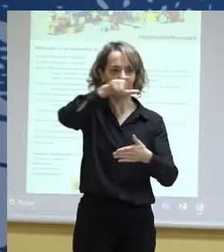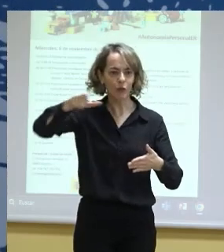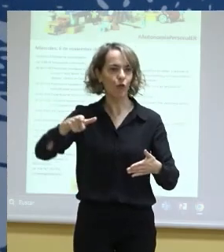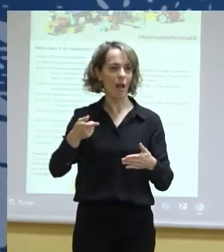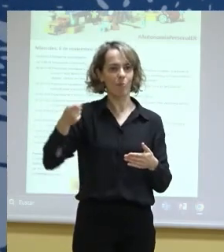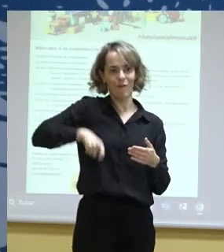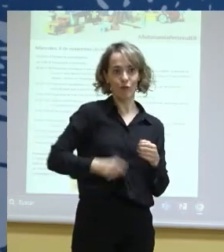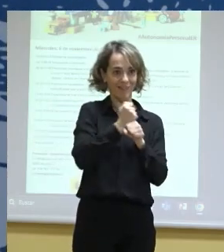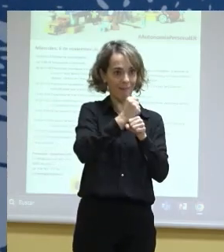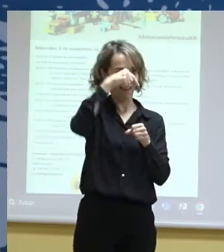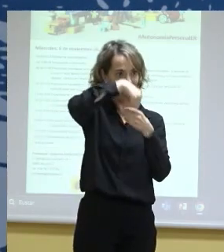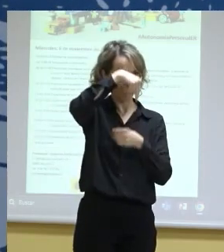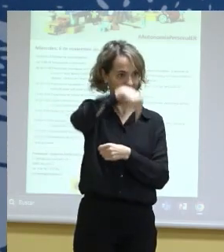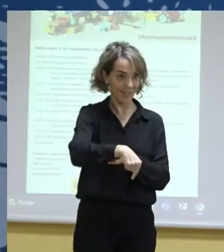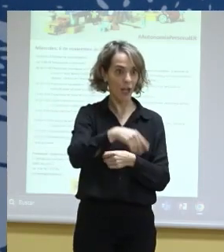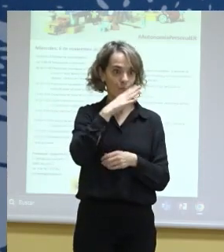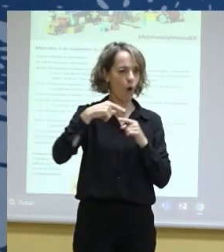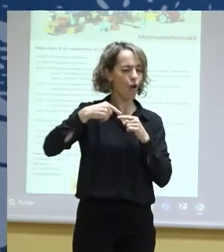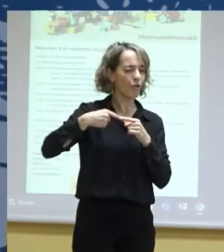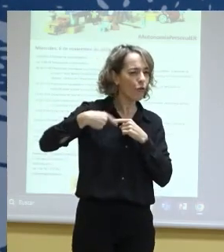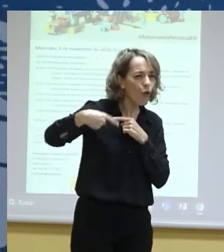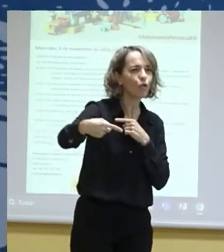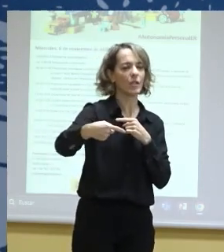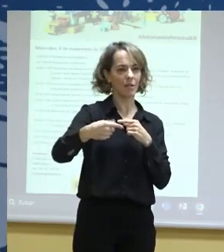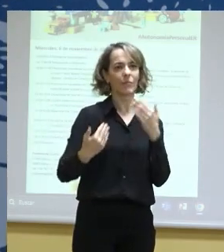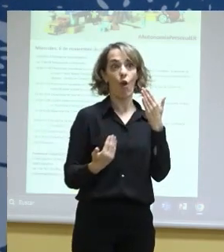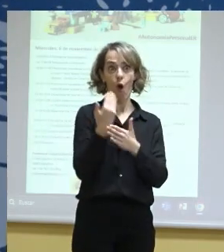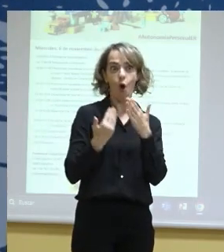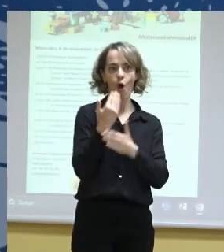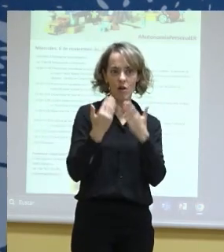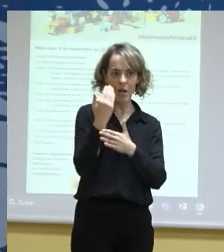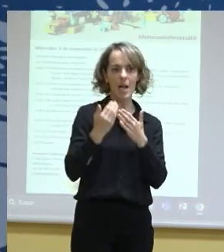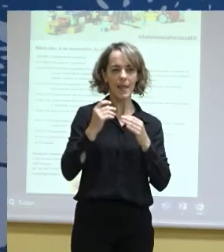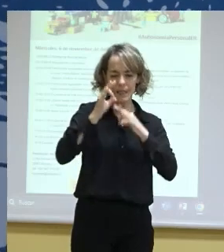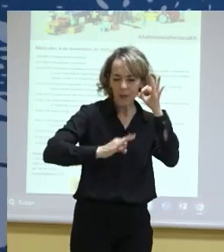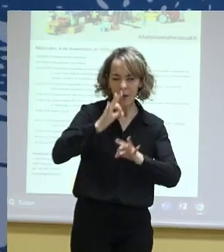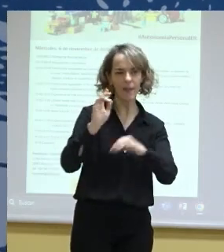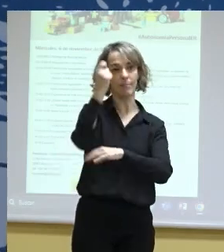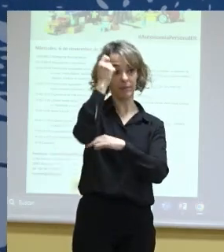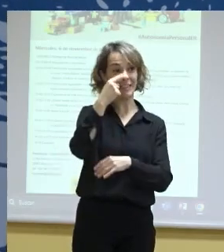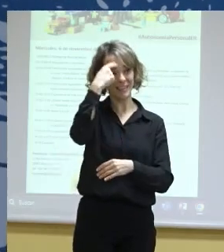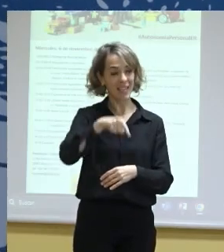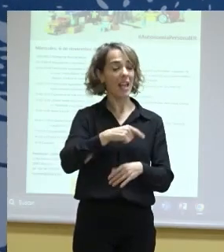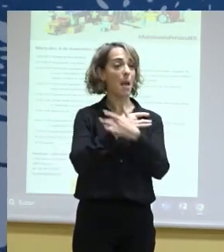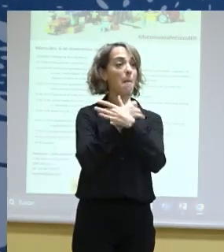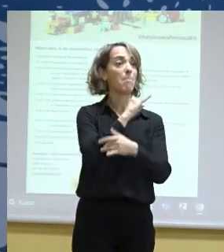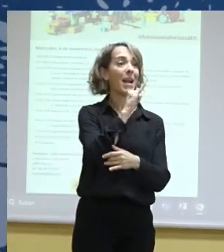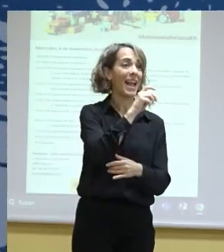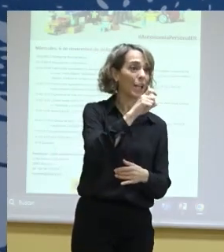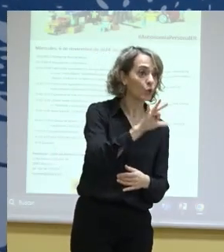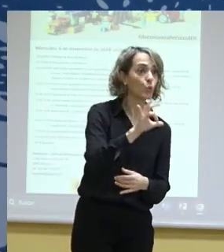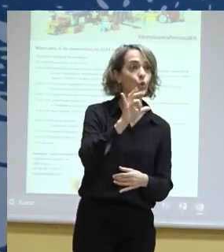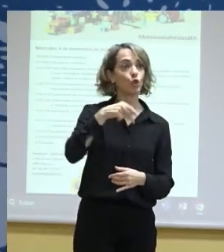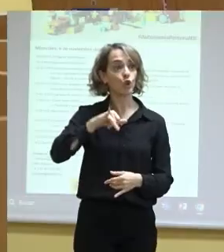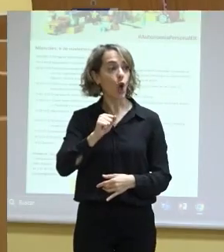del centro que hacen cada día posible este tipo de jornadas. Y yo sé que María Jesús, Sonia o Silvia, que están